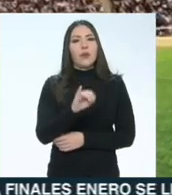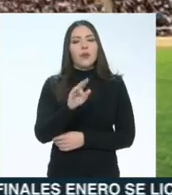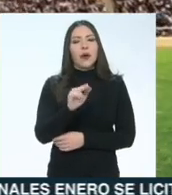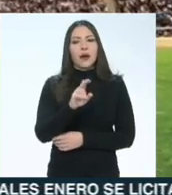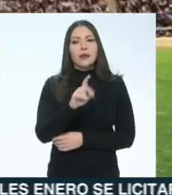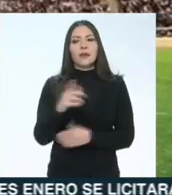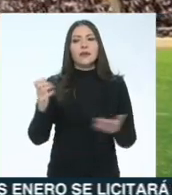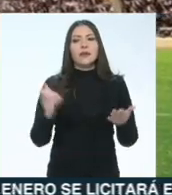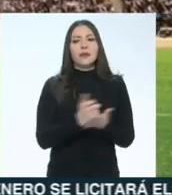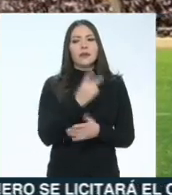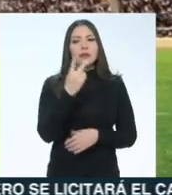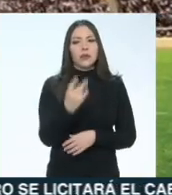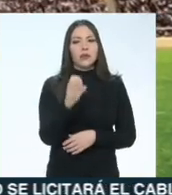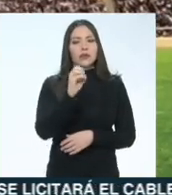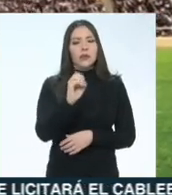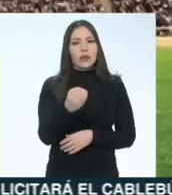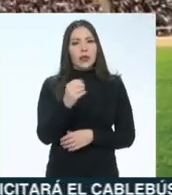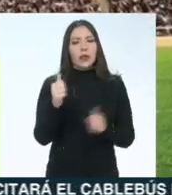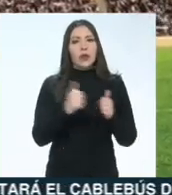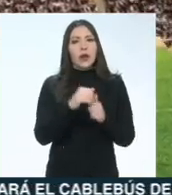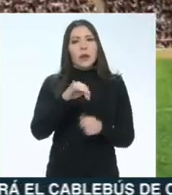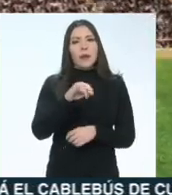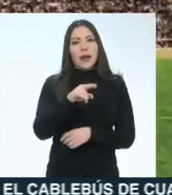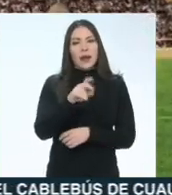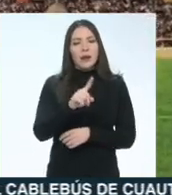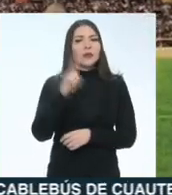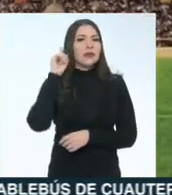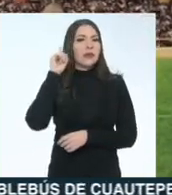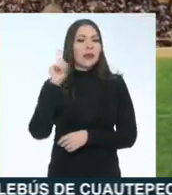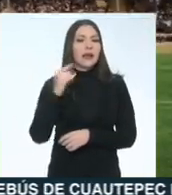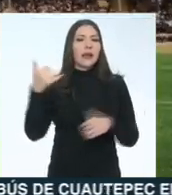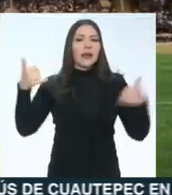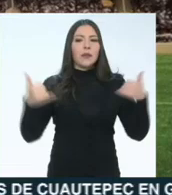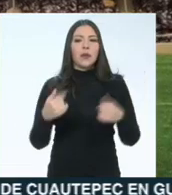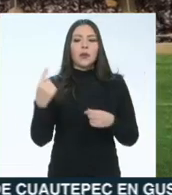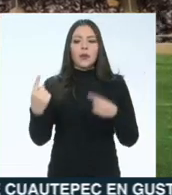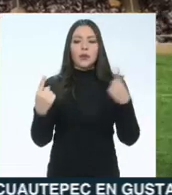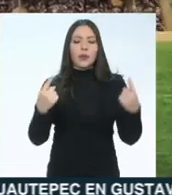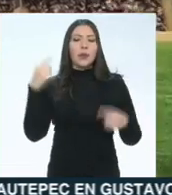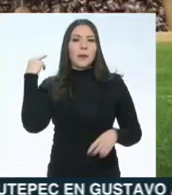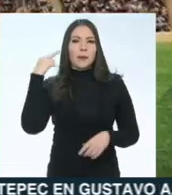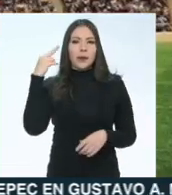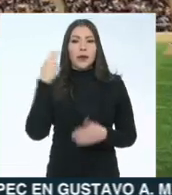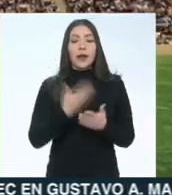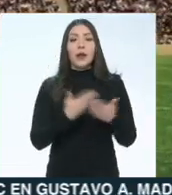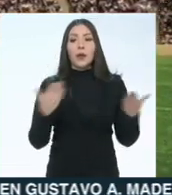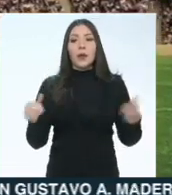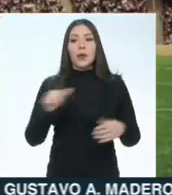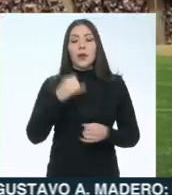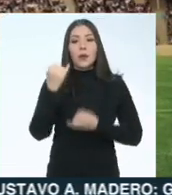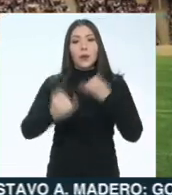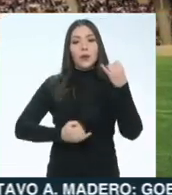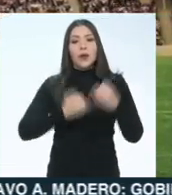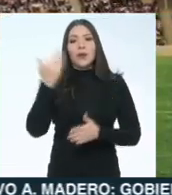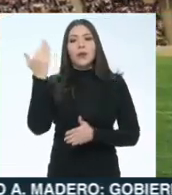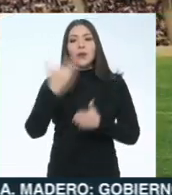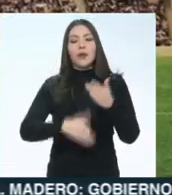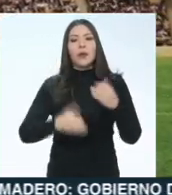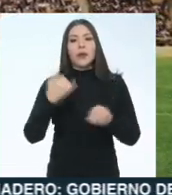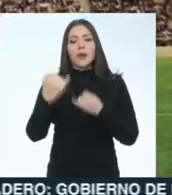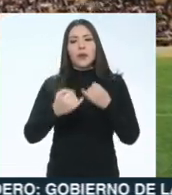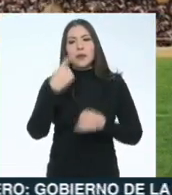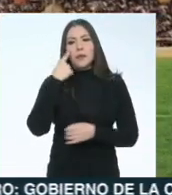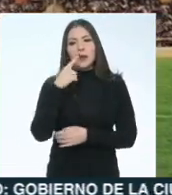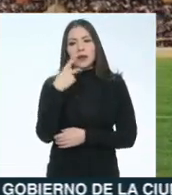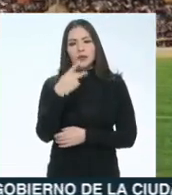Mineros de Zacatecas empató 1-1 con Veracruz. Y hoy se llevarán a cabo los partidos restantes de la jornada 2 de la